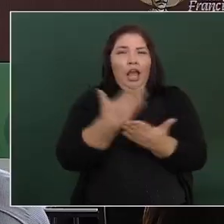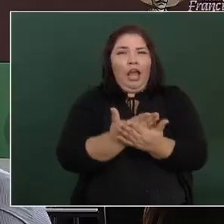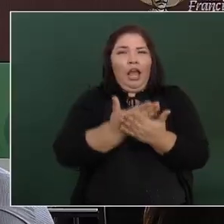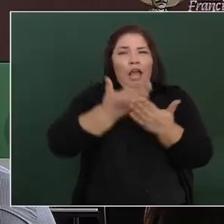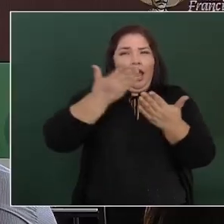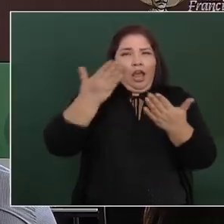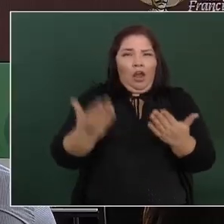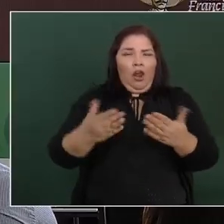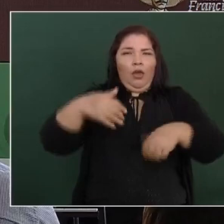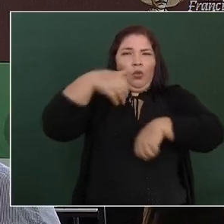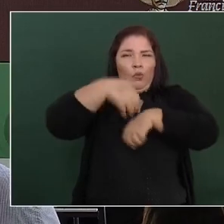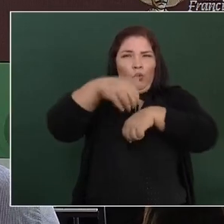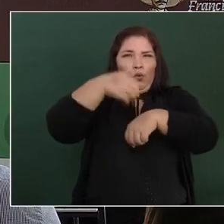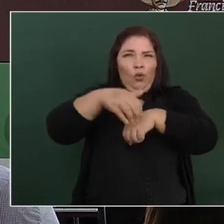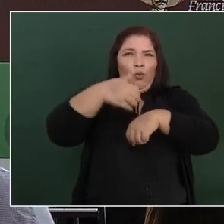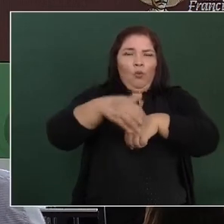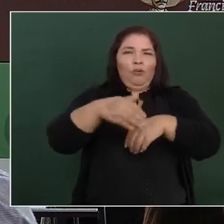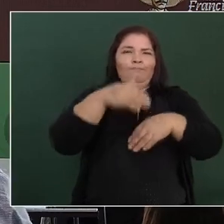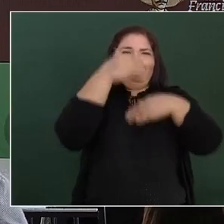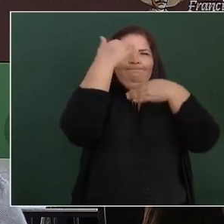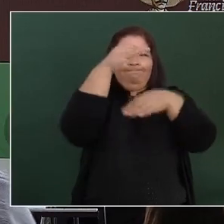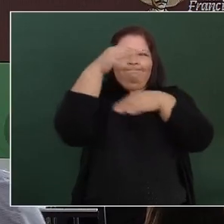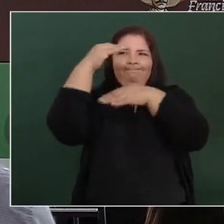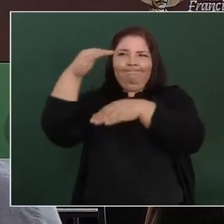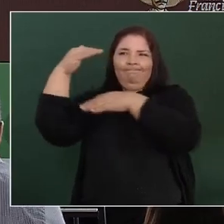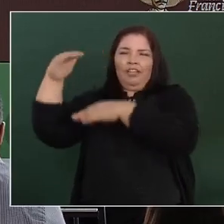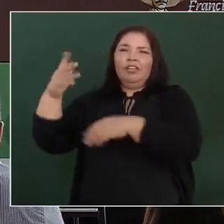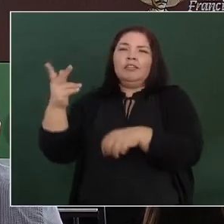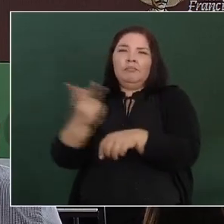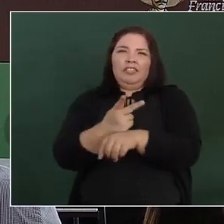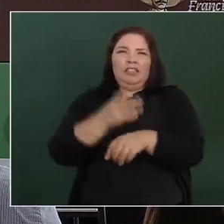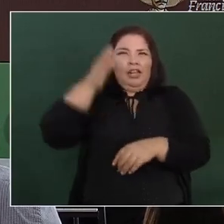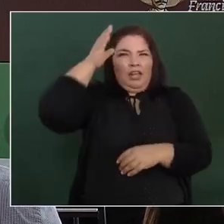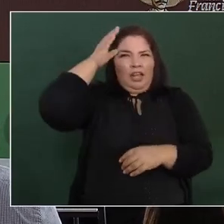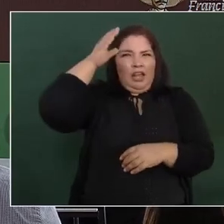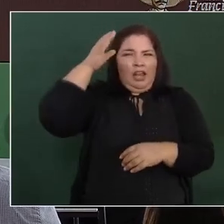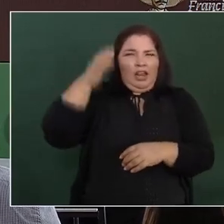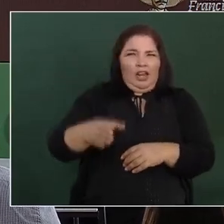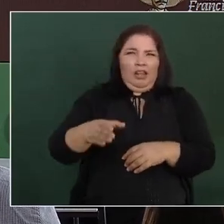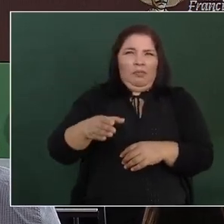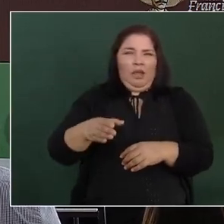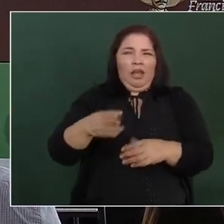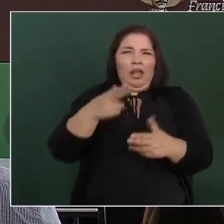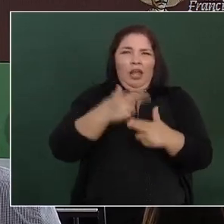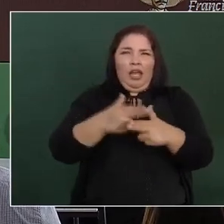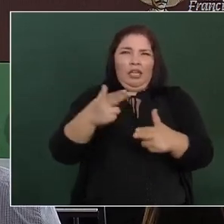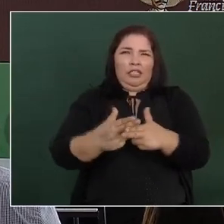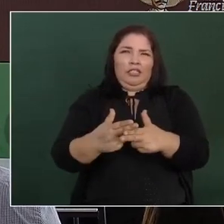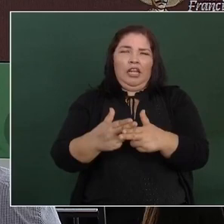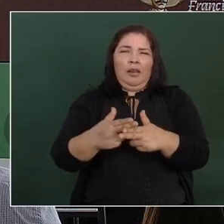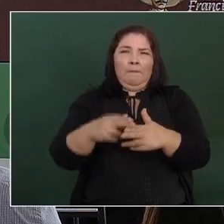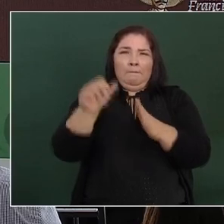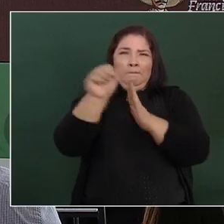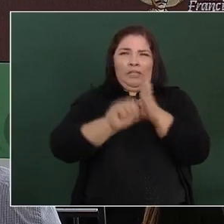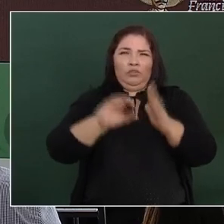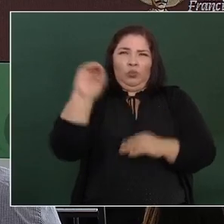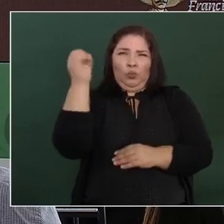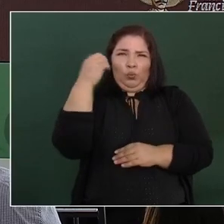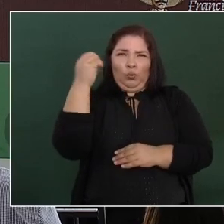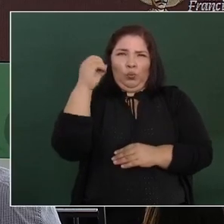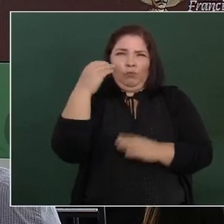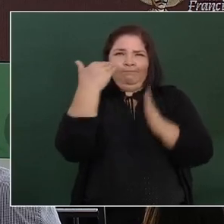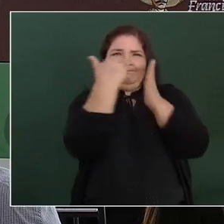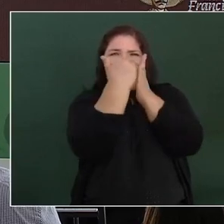dar las cifras que corresponden a la incidencia delictiva hasta el mes de octubre. Aquí están